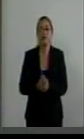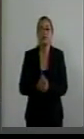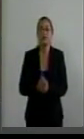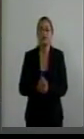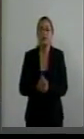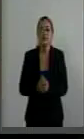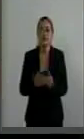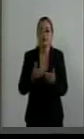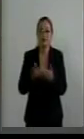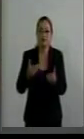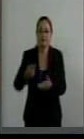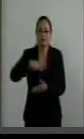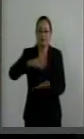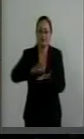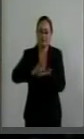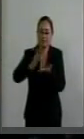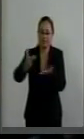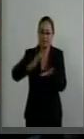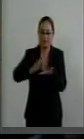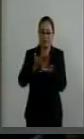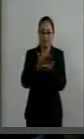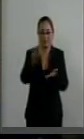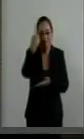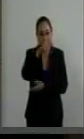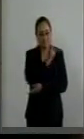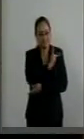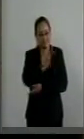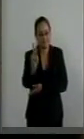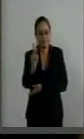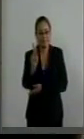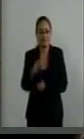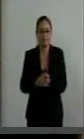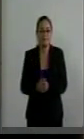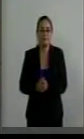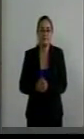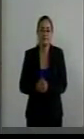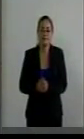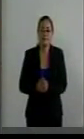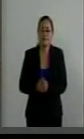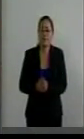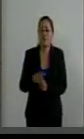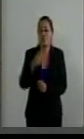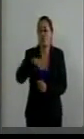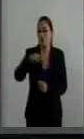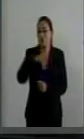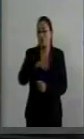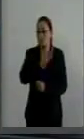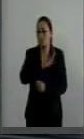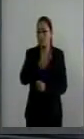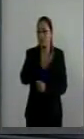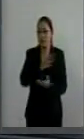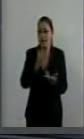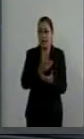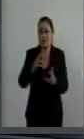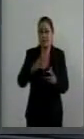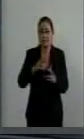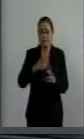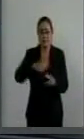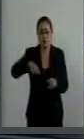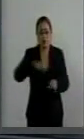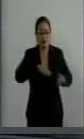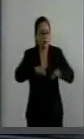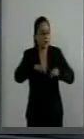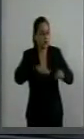es un momento de agradecer a todos los que han hecho posible que se haya podido realizar este intenso